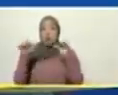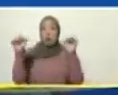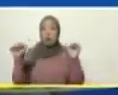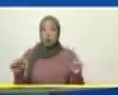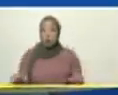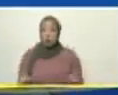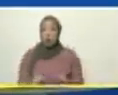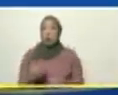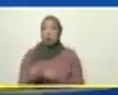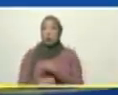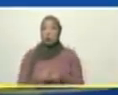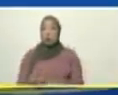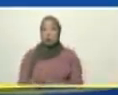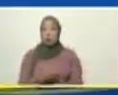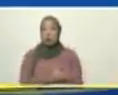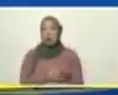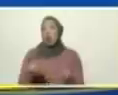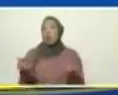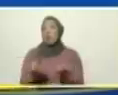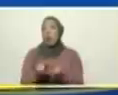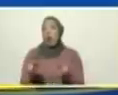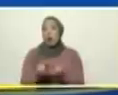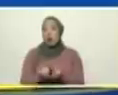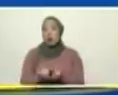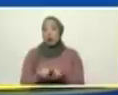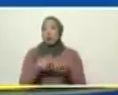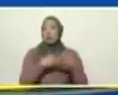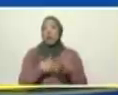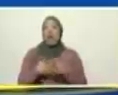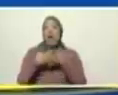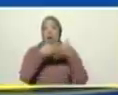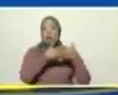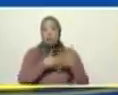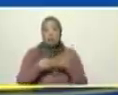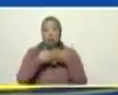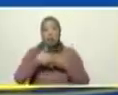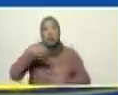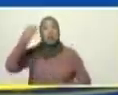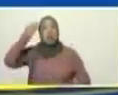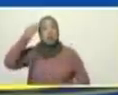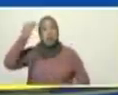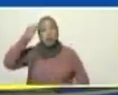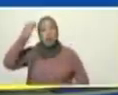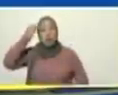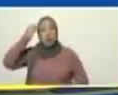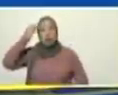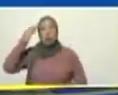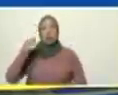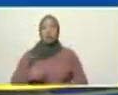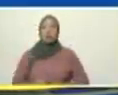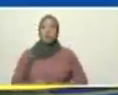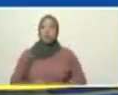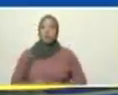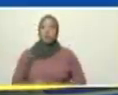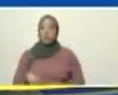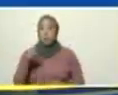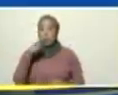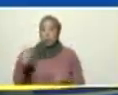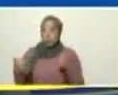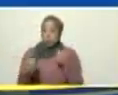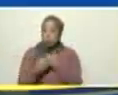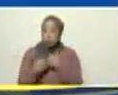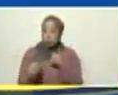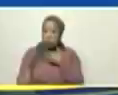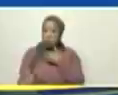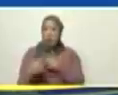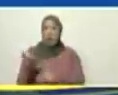misma cosa que pasó con Trump en los Estados Unidos, y que sabemos que también es un problema, fue un problema con el golpe contra Evo